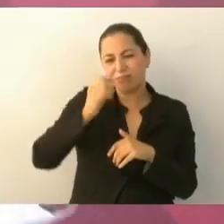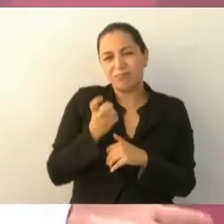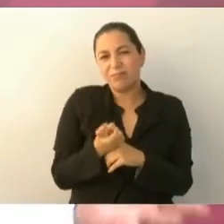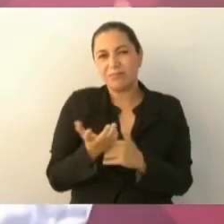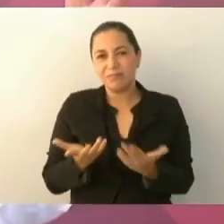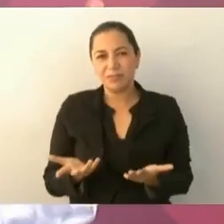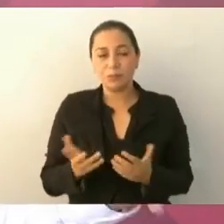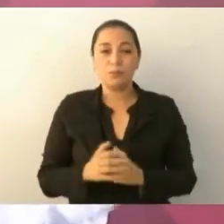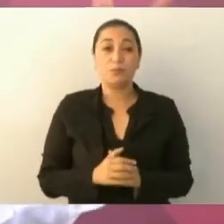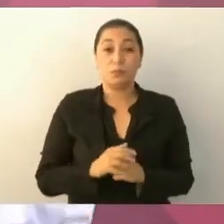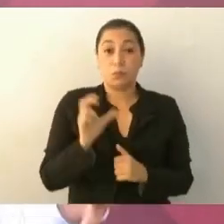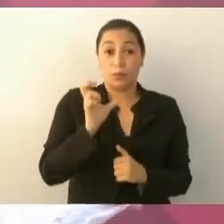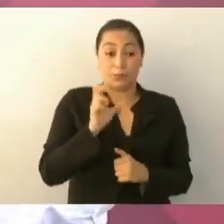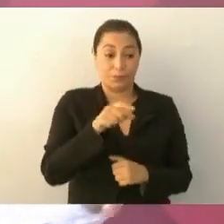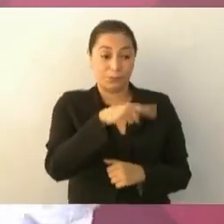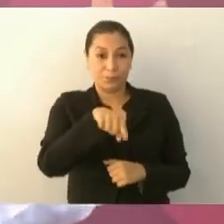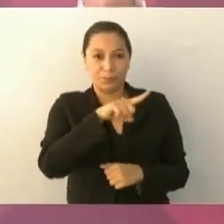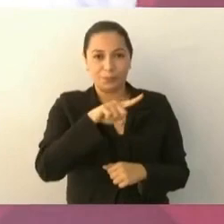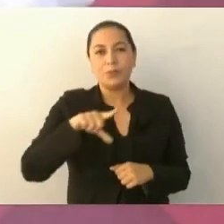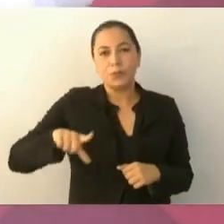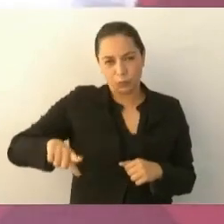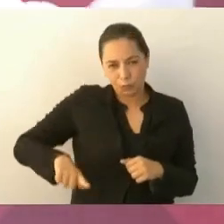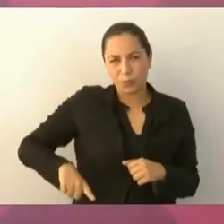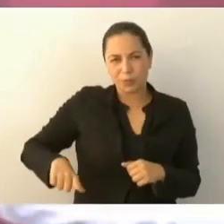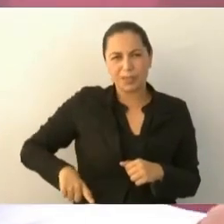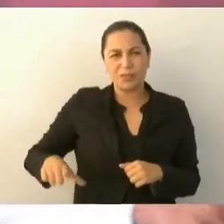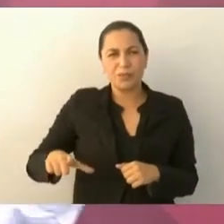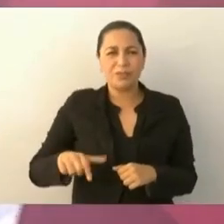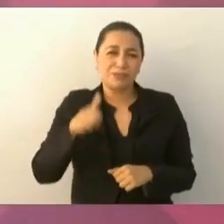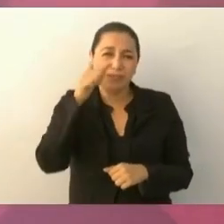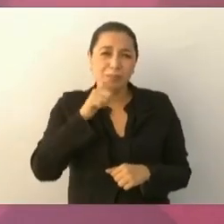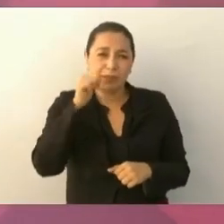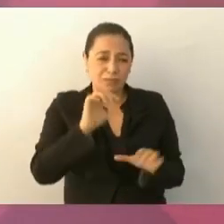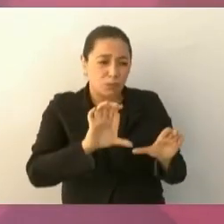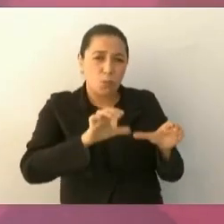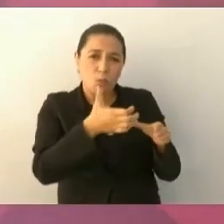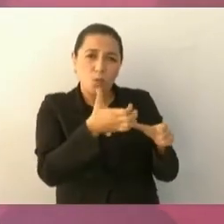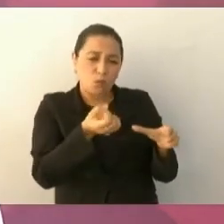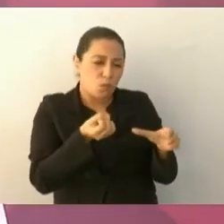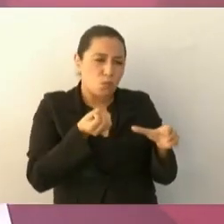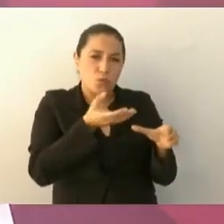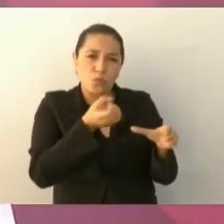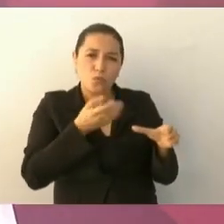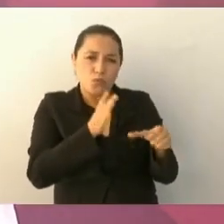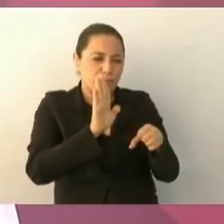Cuando un gobierno está al servicio de una minoría,